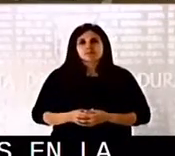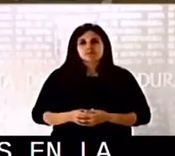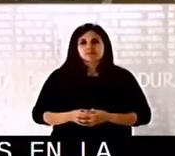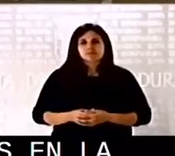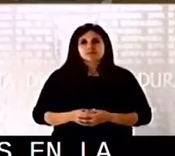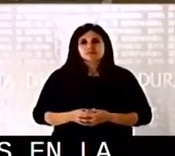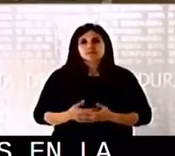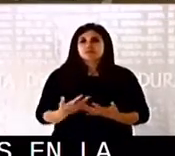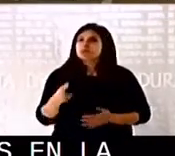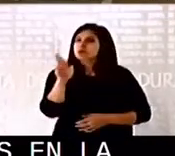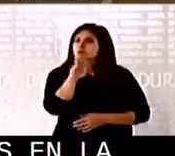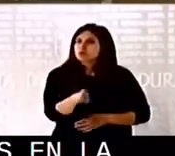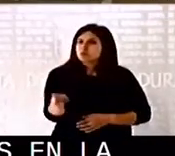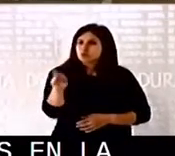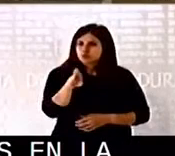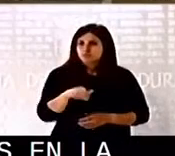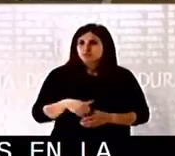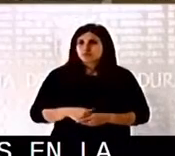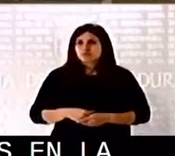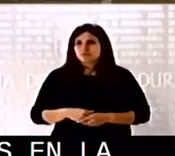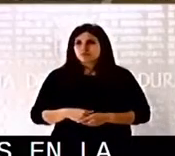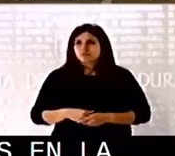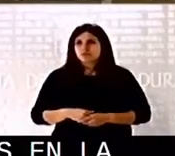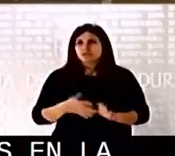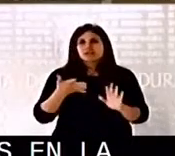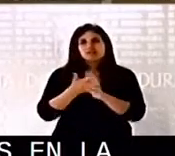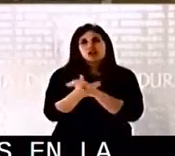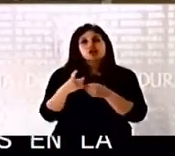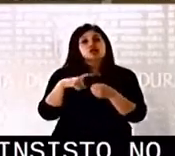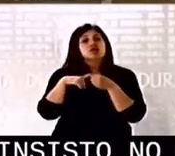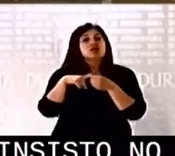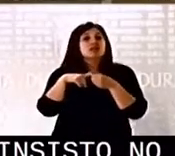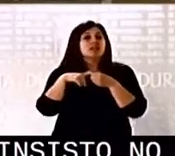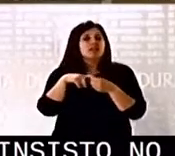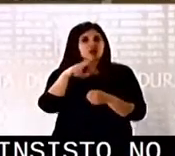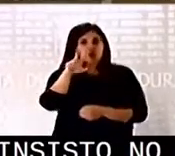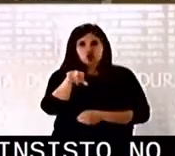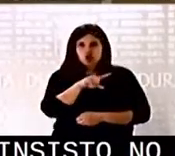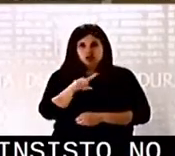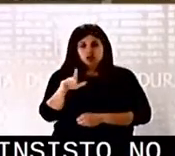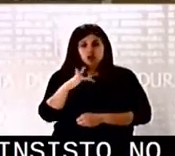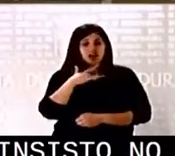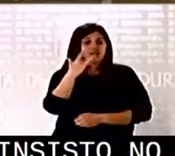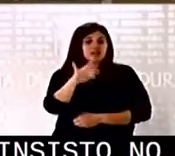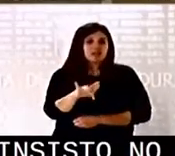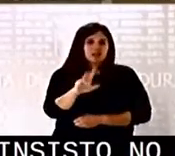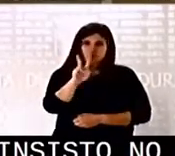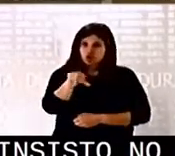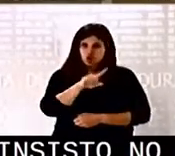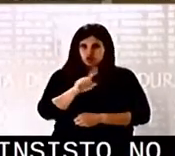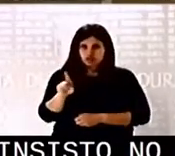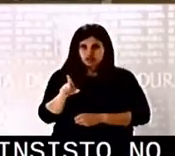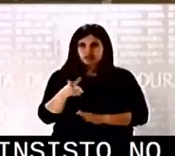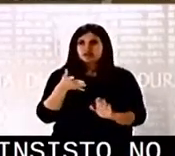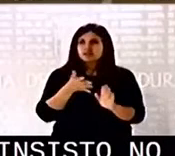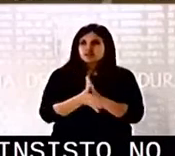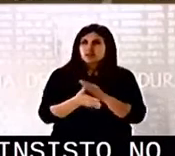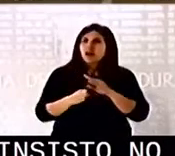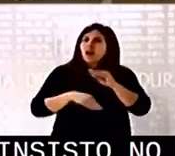Esto, insisto, no es solidaridad ni es caridad. Esto es